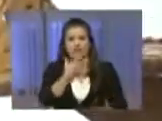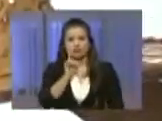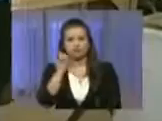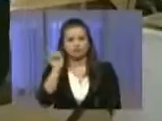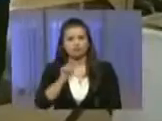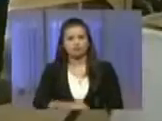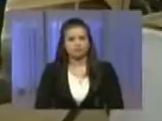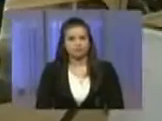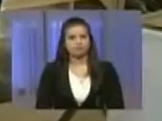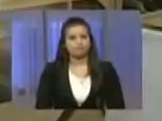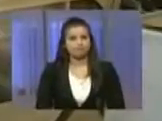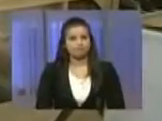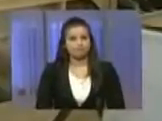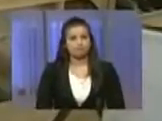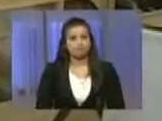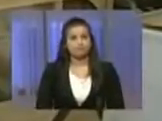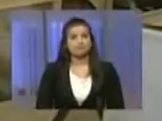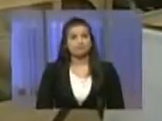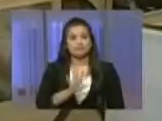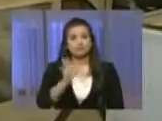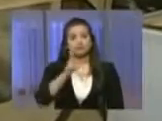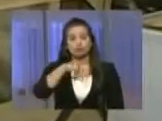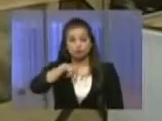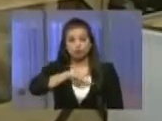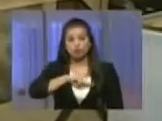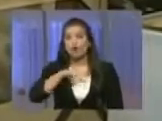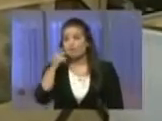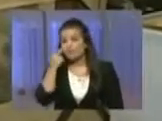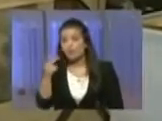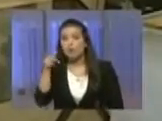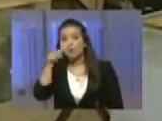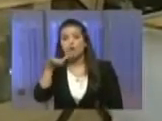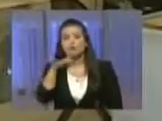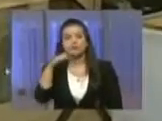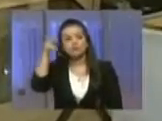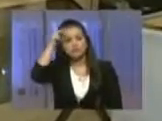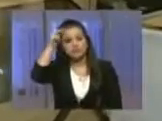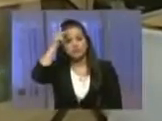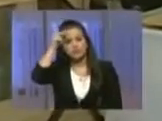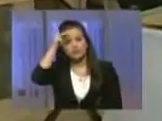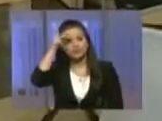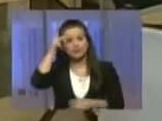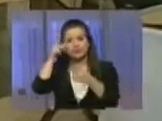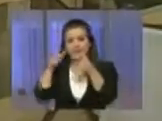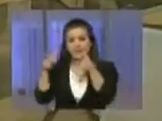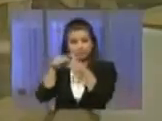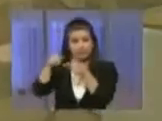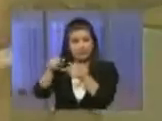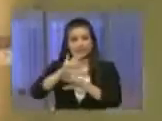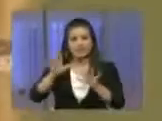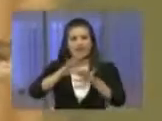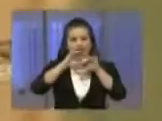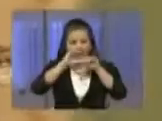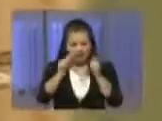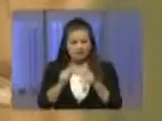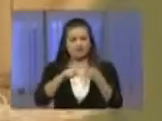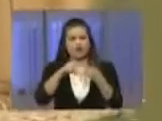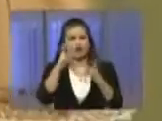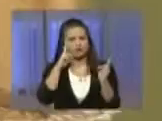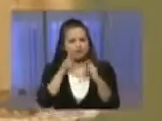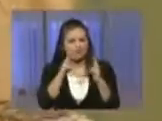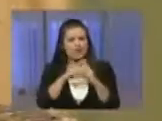pudimos preservar nosotros los pueblos indios de la masacre la artesanía el conocimiento la belleza